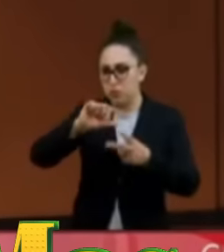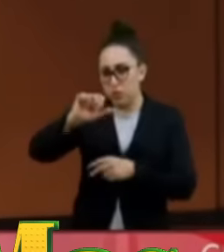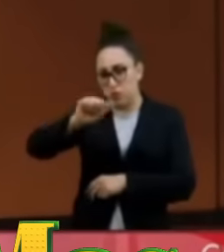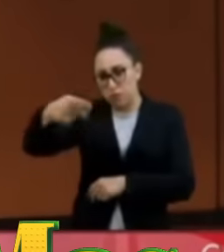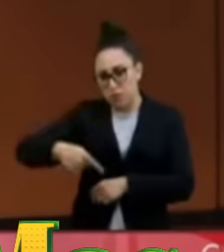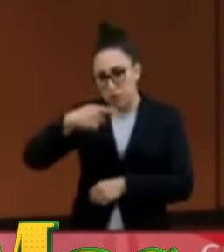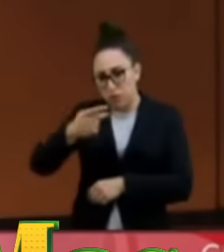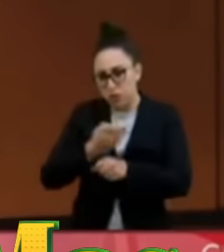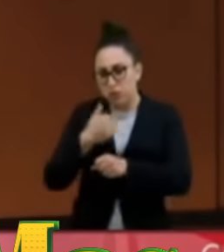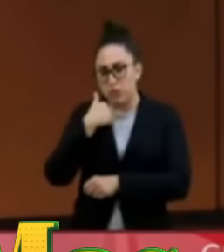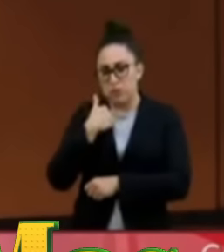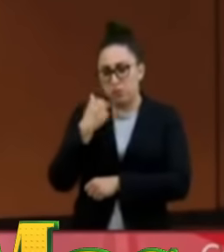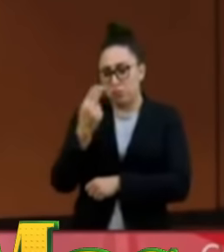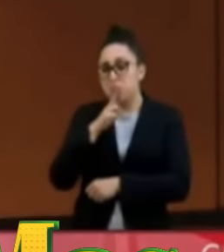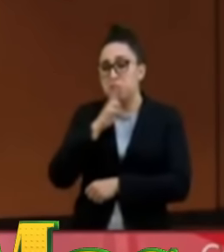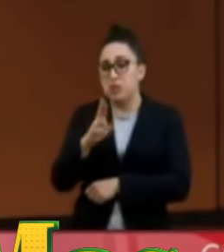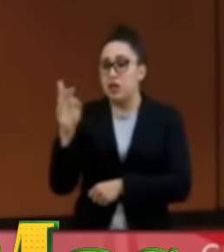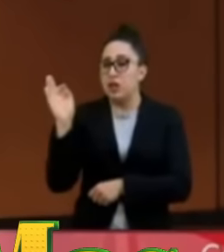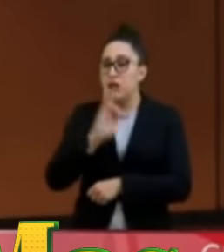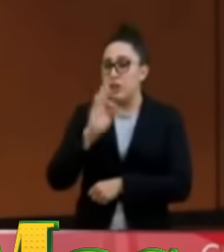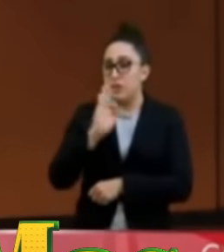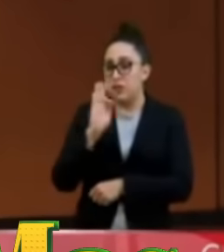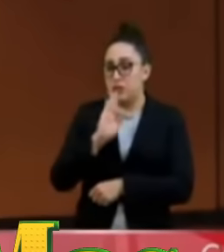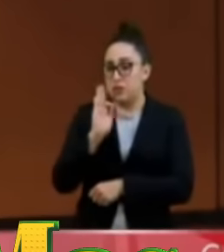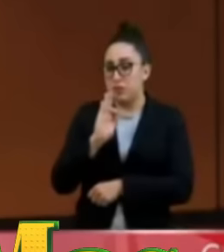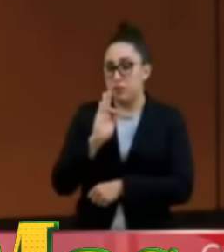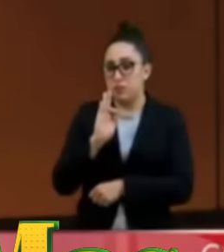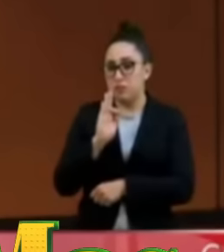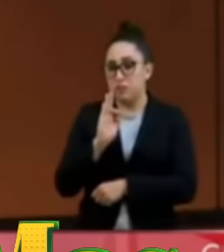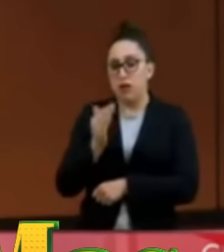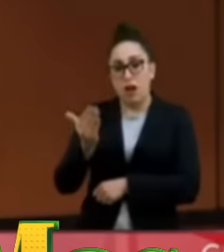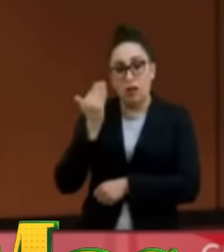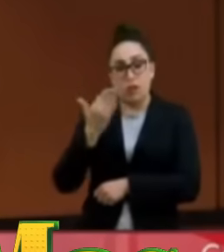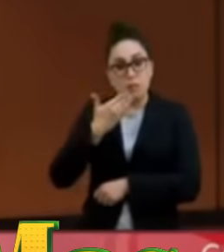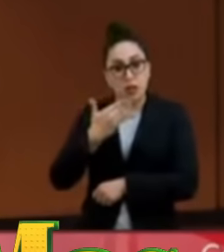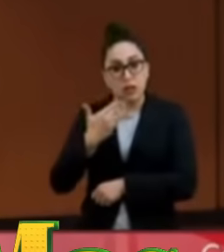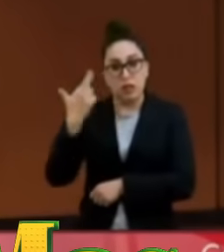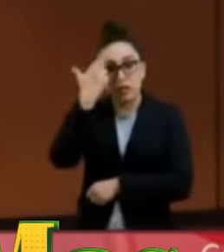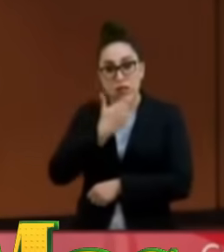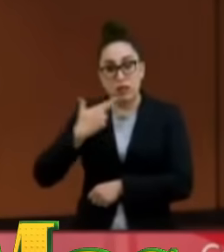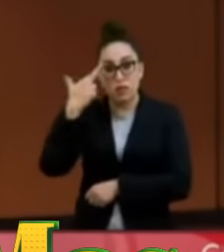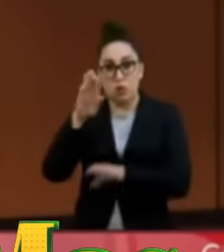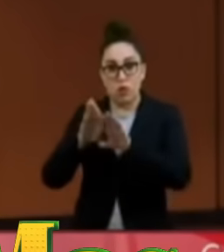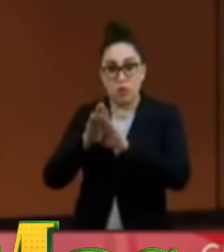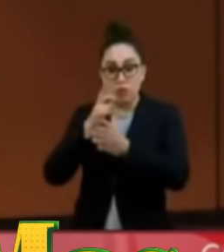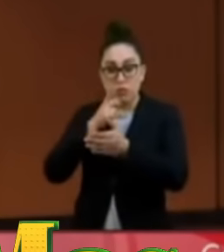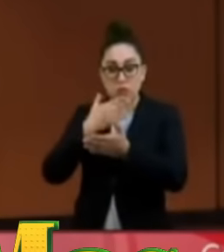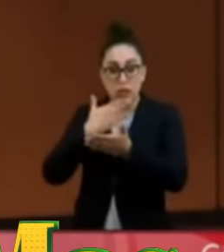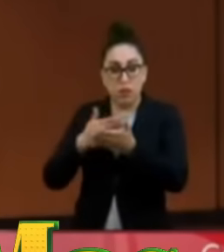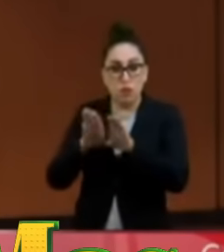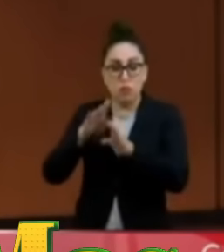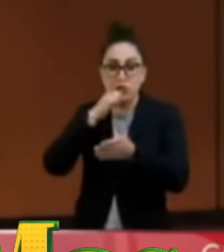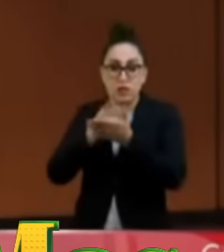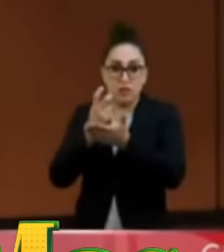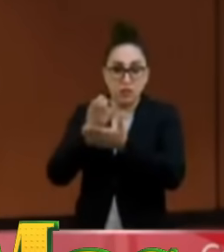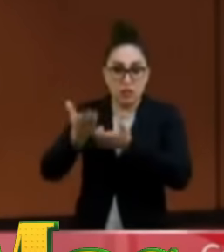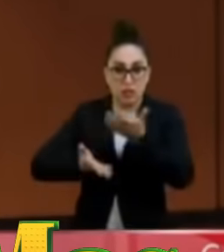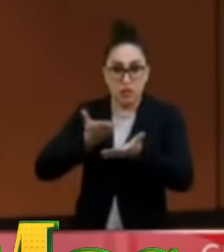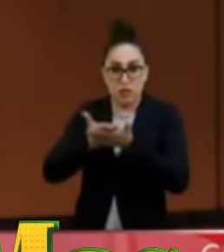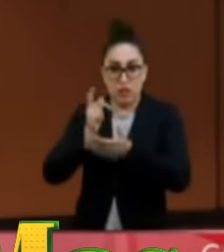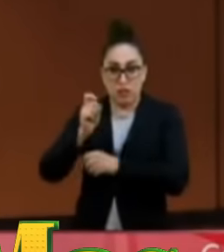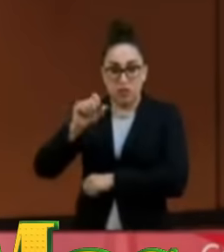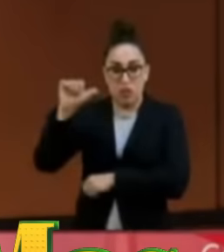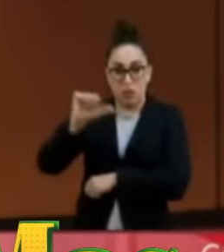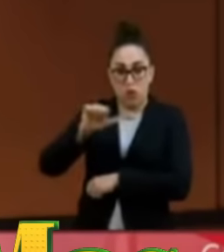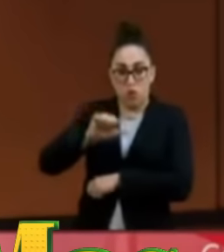diré lo siguiente. Si se hubiese tomado el tiempo de leer de manera acuciosa, detenida, la reforma que